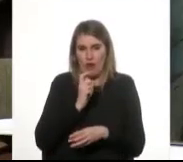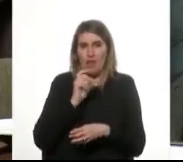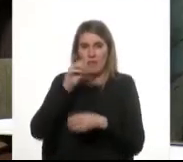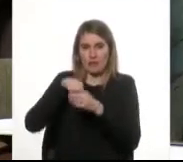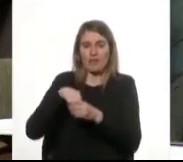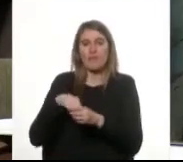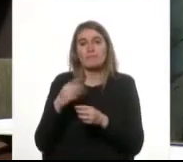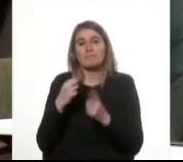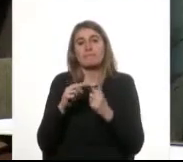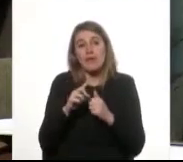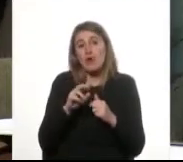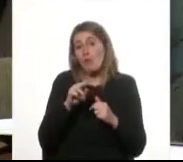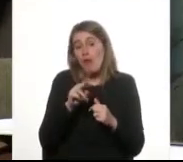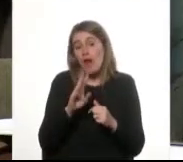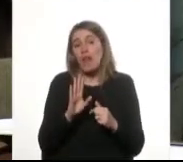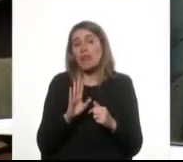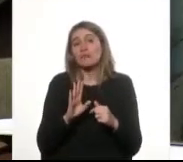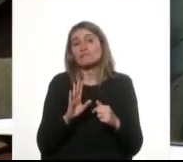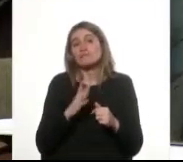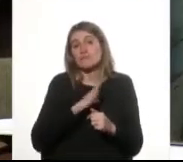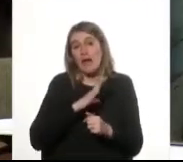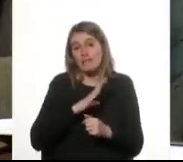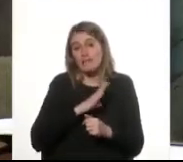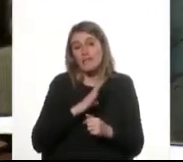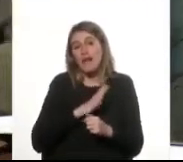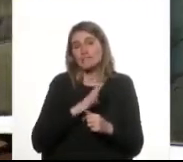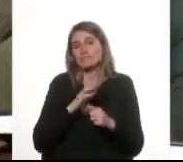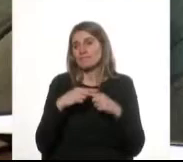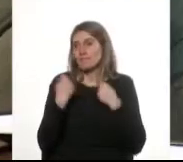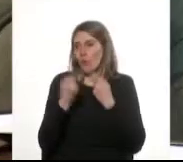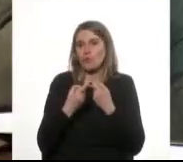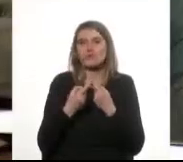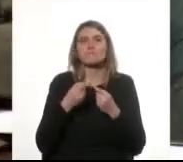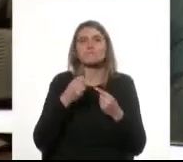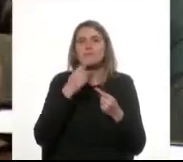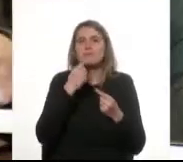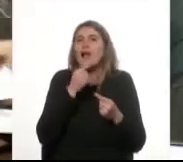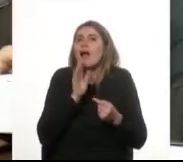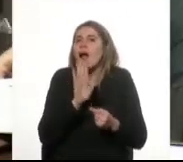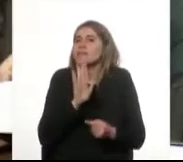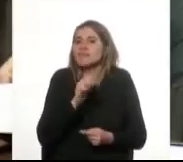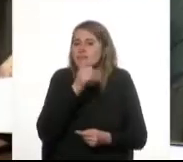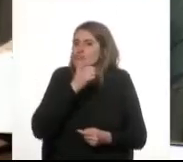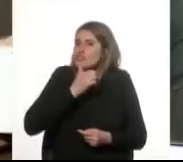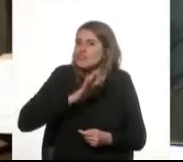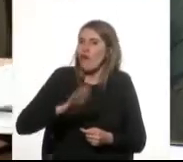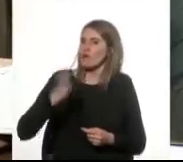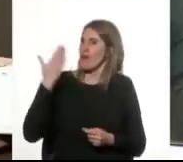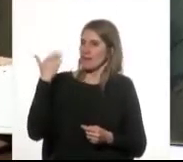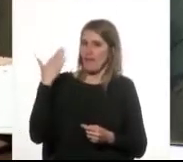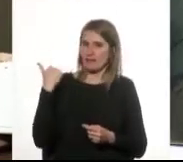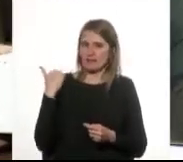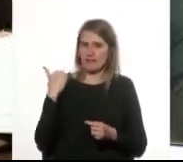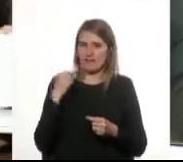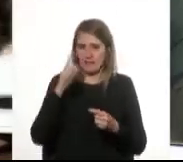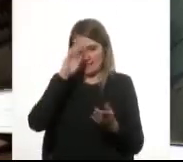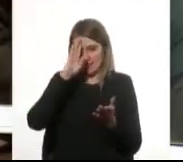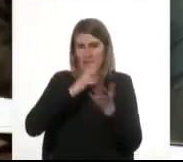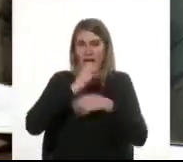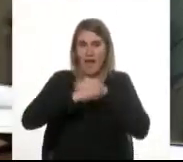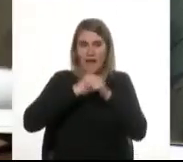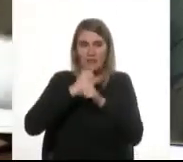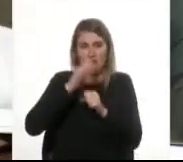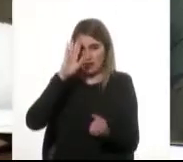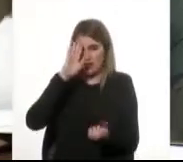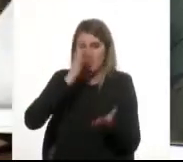Pero los aparatos represivos tenían una inercia de carácter histórico de lo que había pasado en los años de la dictadura. No